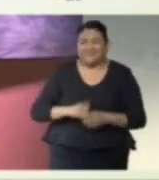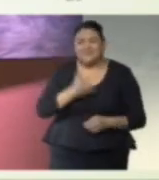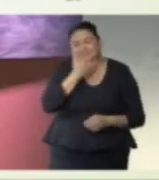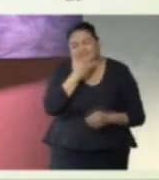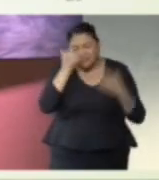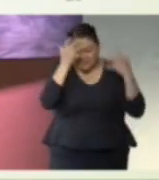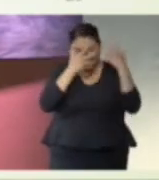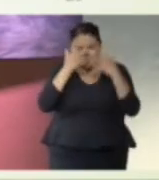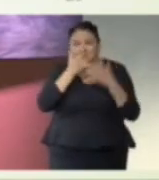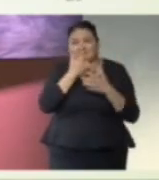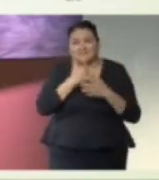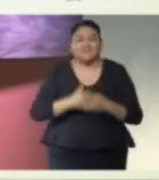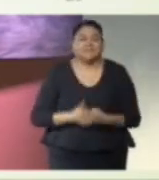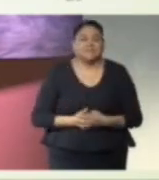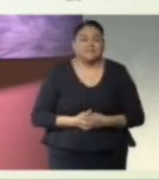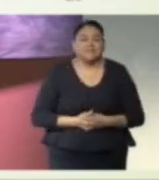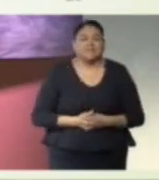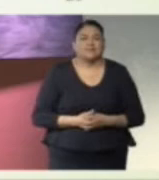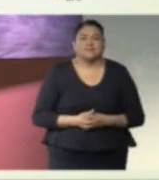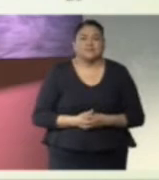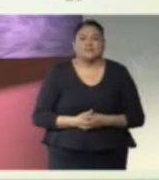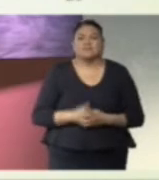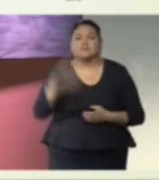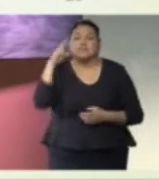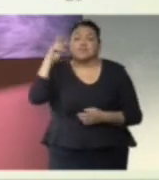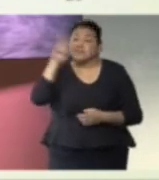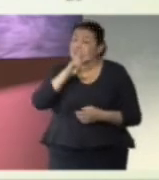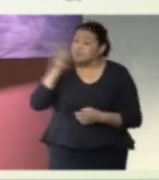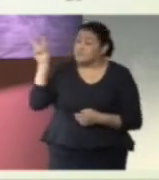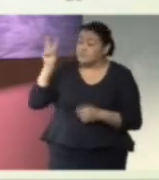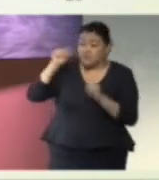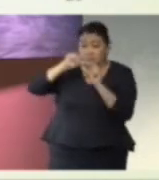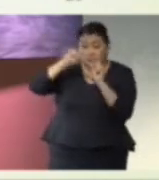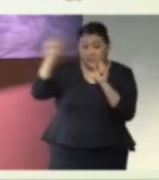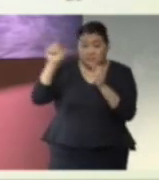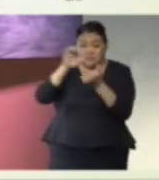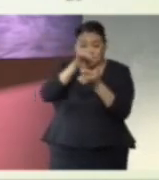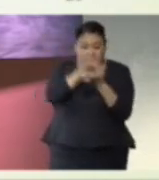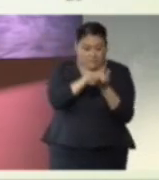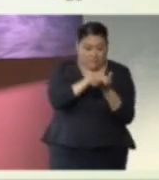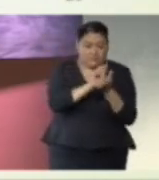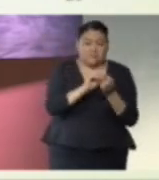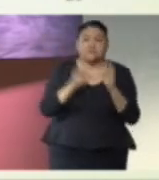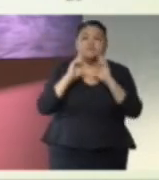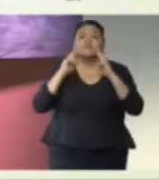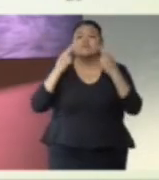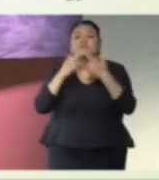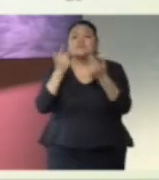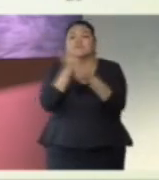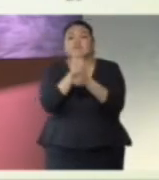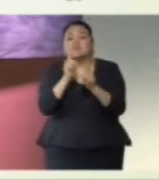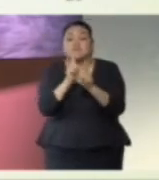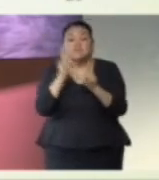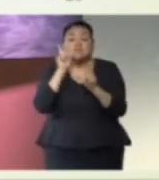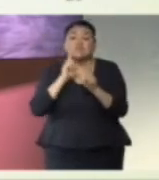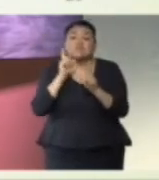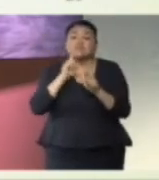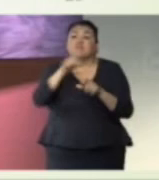Sí, sí, sí. Ustedes pueden ver cómo en la condición de casada y en unión libre la participación de las